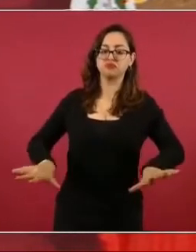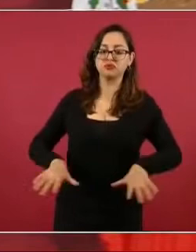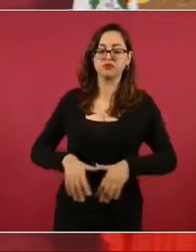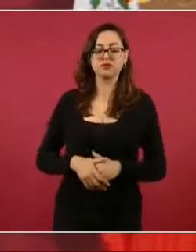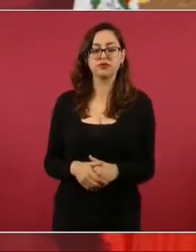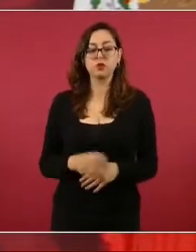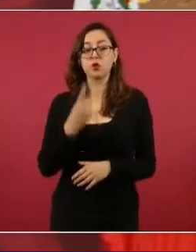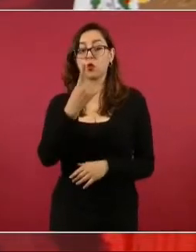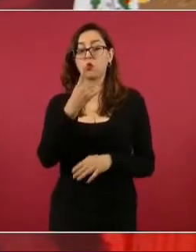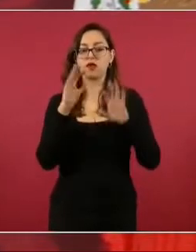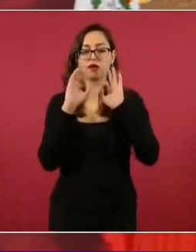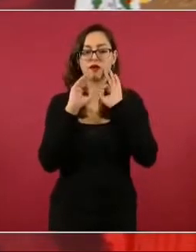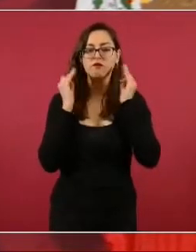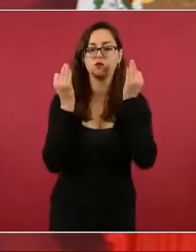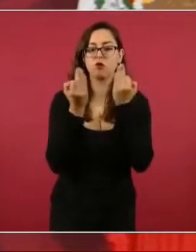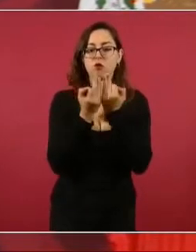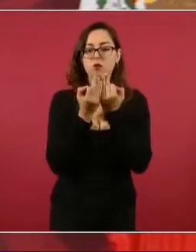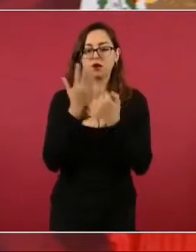Para que